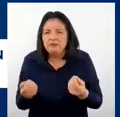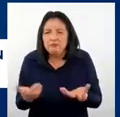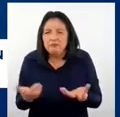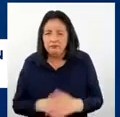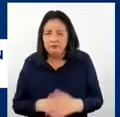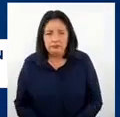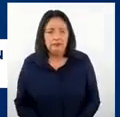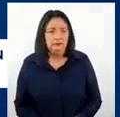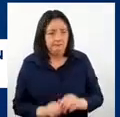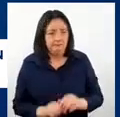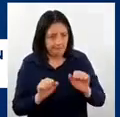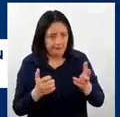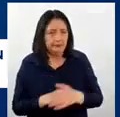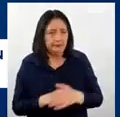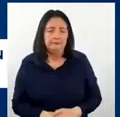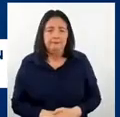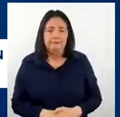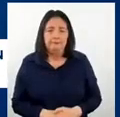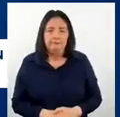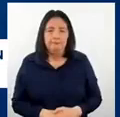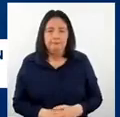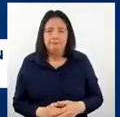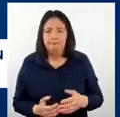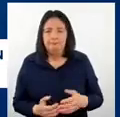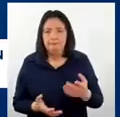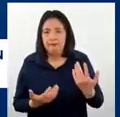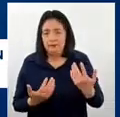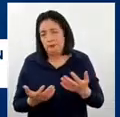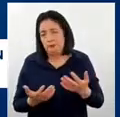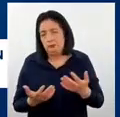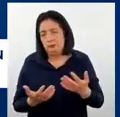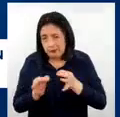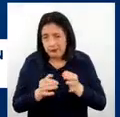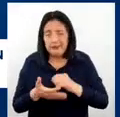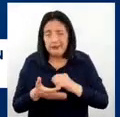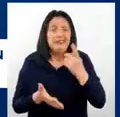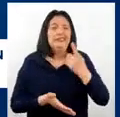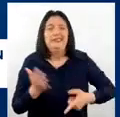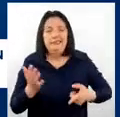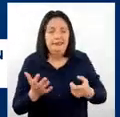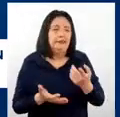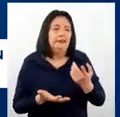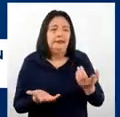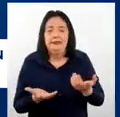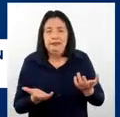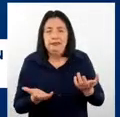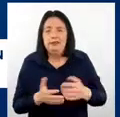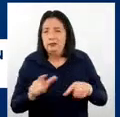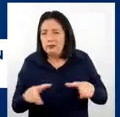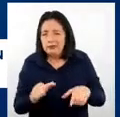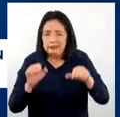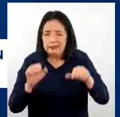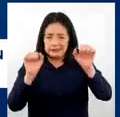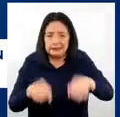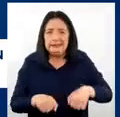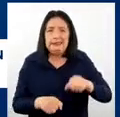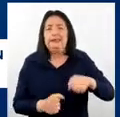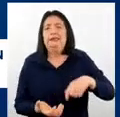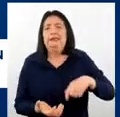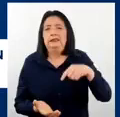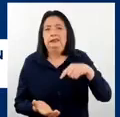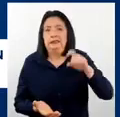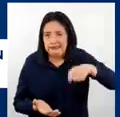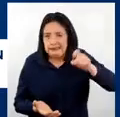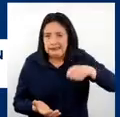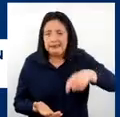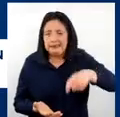Exacto, sí. A ver, las instituciones, o mejor dicho, las actividades en donde se debe acreditar el carnet de